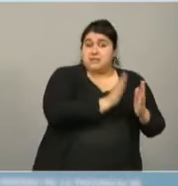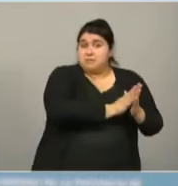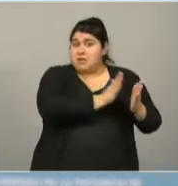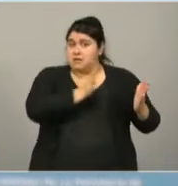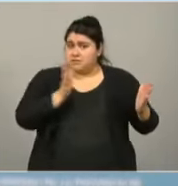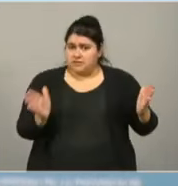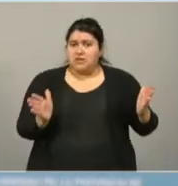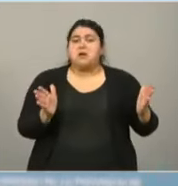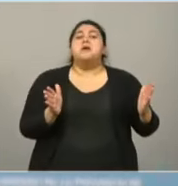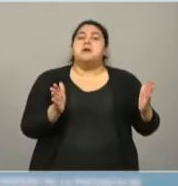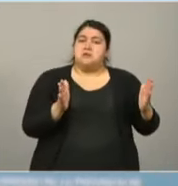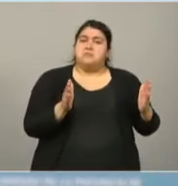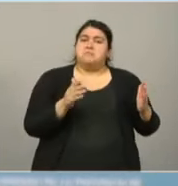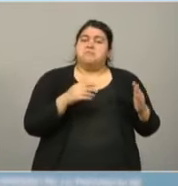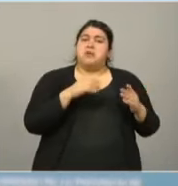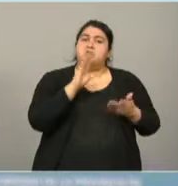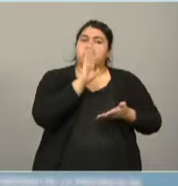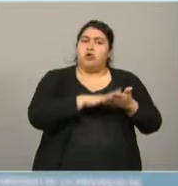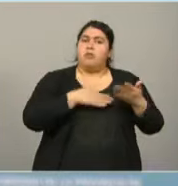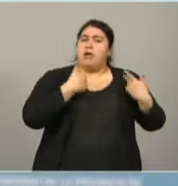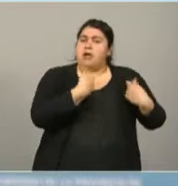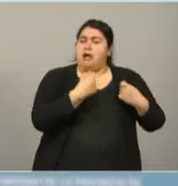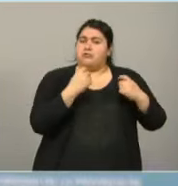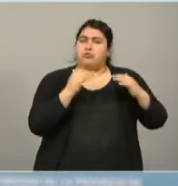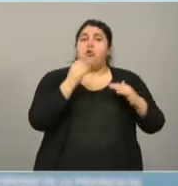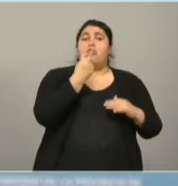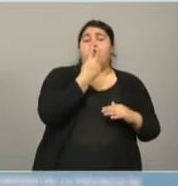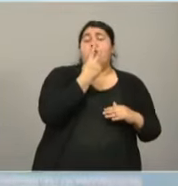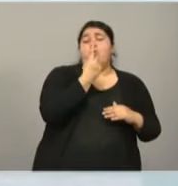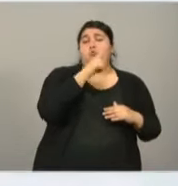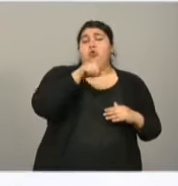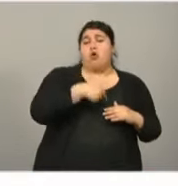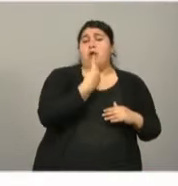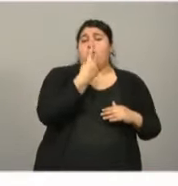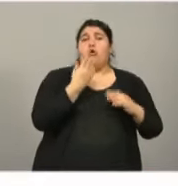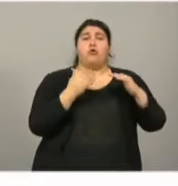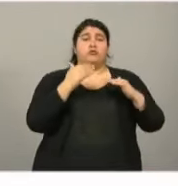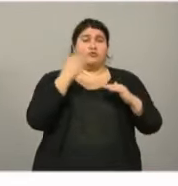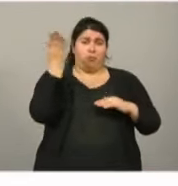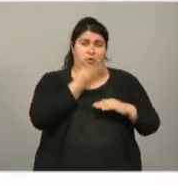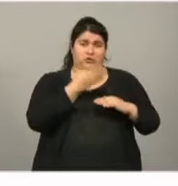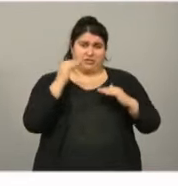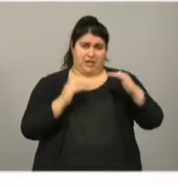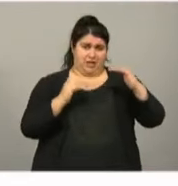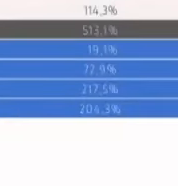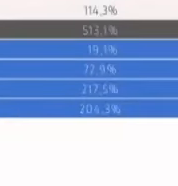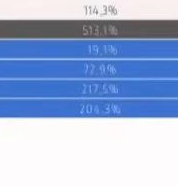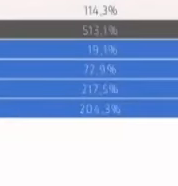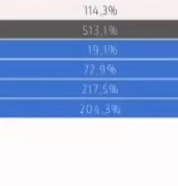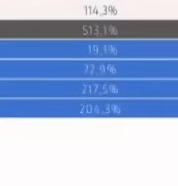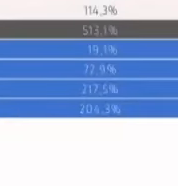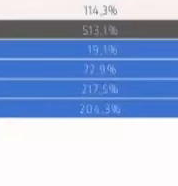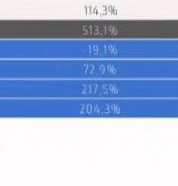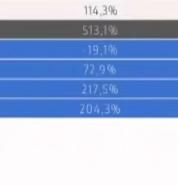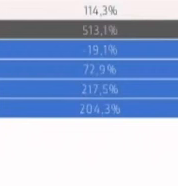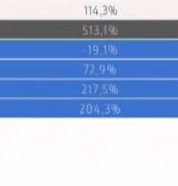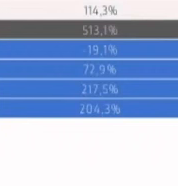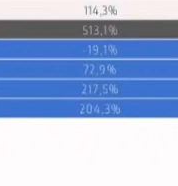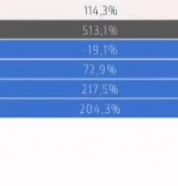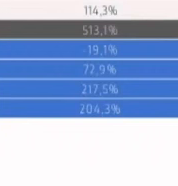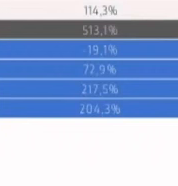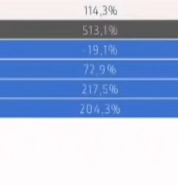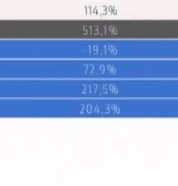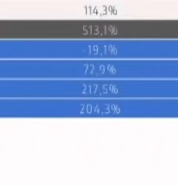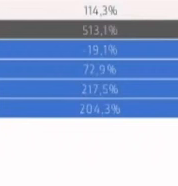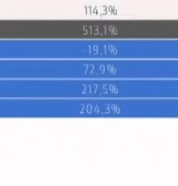con un déficit financiero de 1,2 por de los ingresos y con un superhit primario